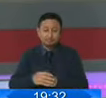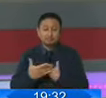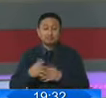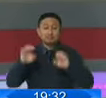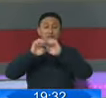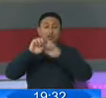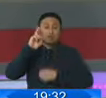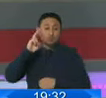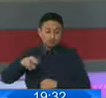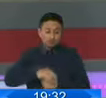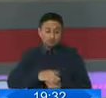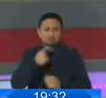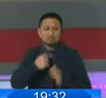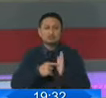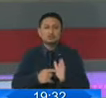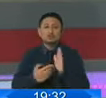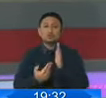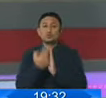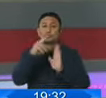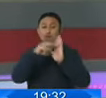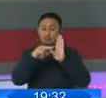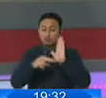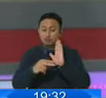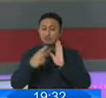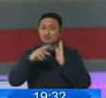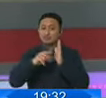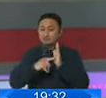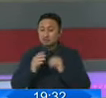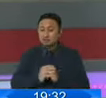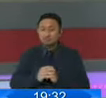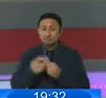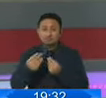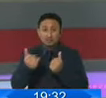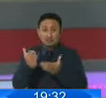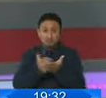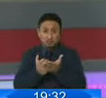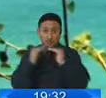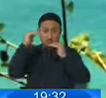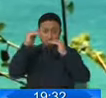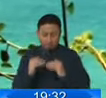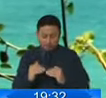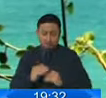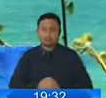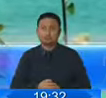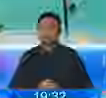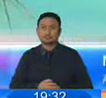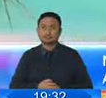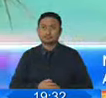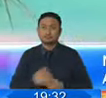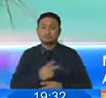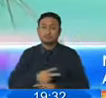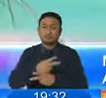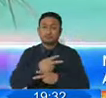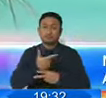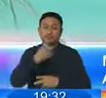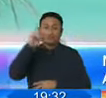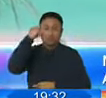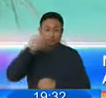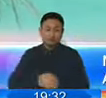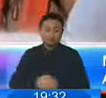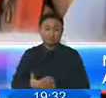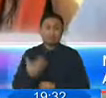turísticos señalan que la normativa implicaría reducir estándares de calidad y servicio. El Consejo de Gobierno de Galápagos emitió el